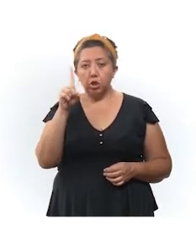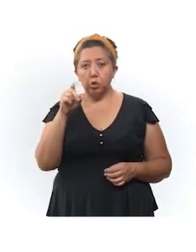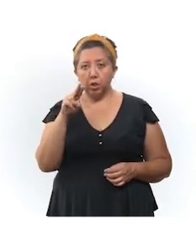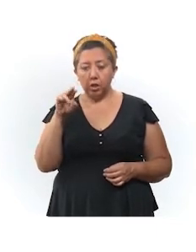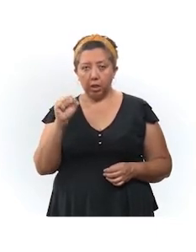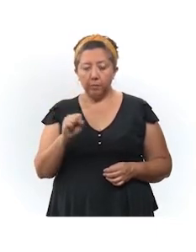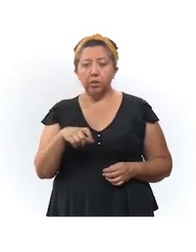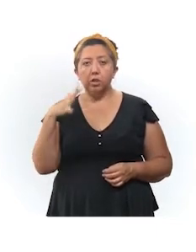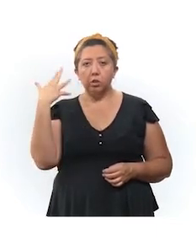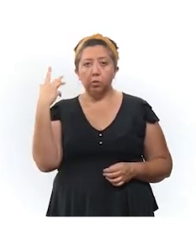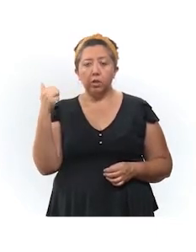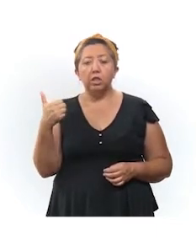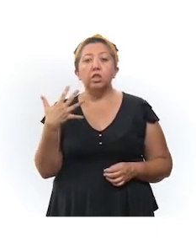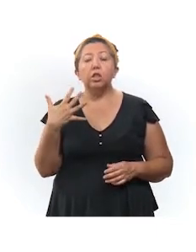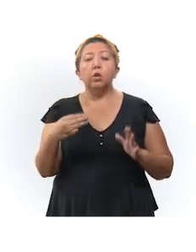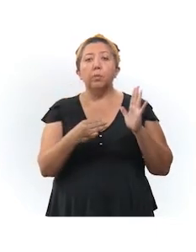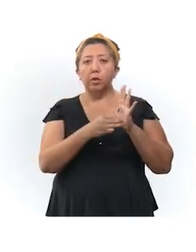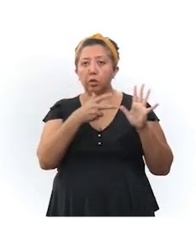Zucacab. De los